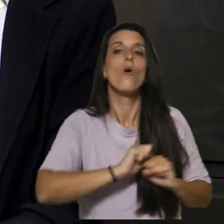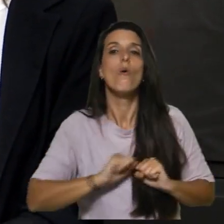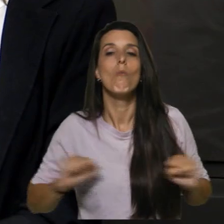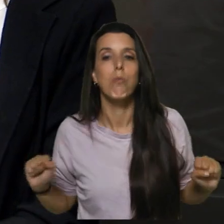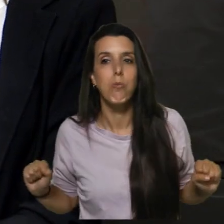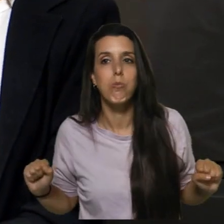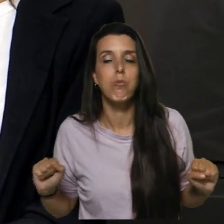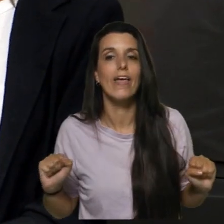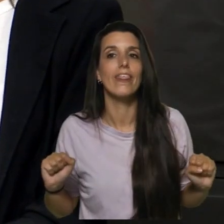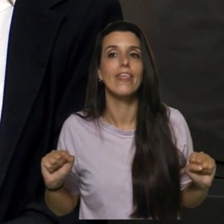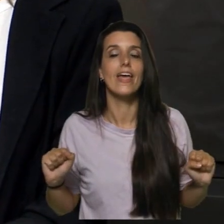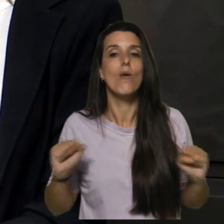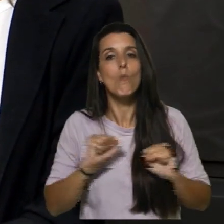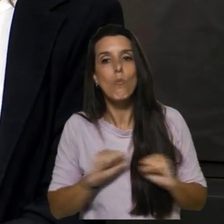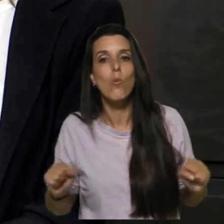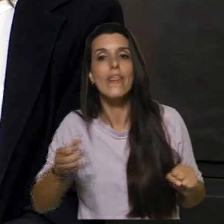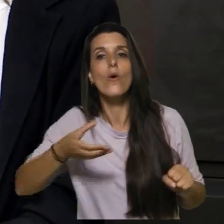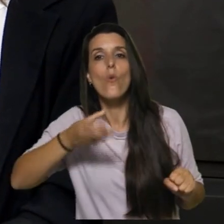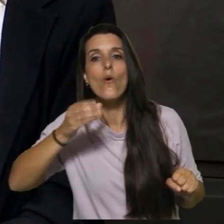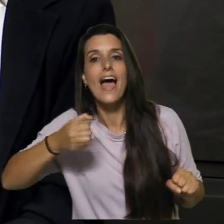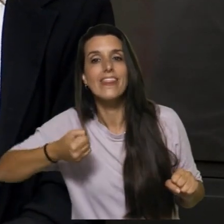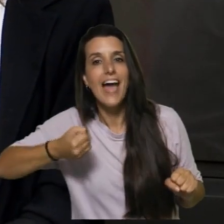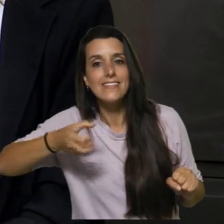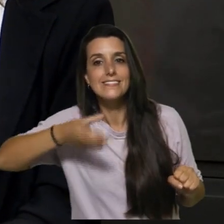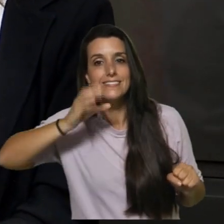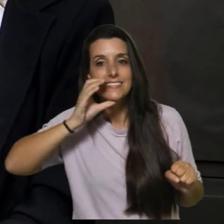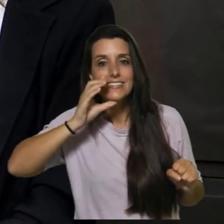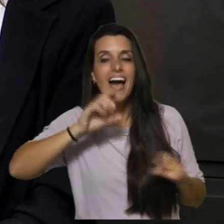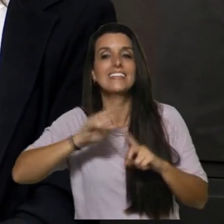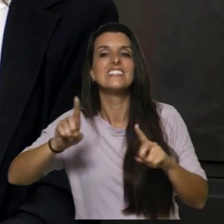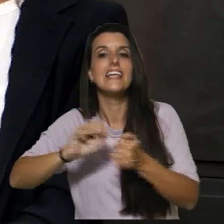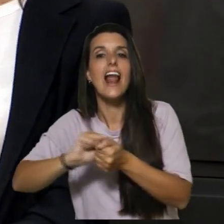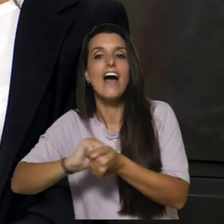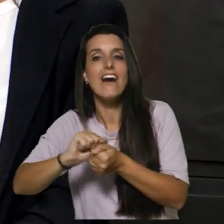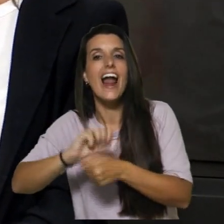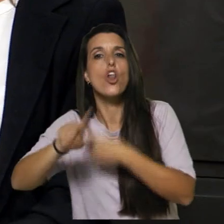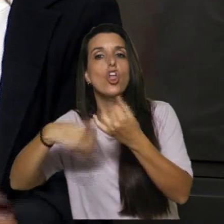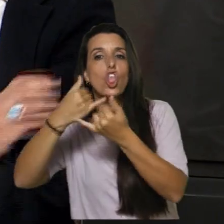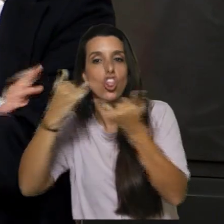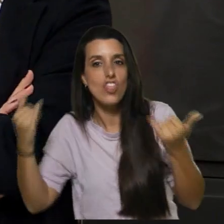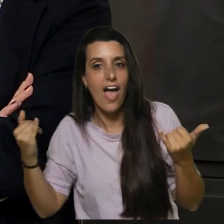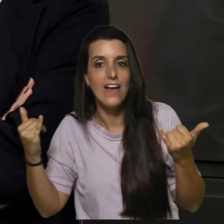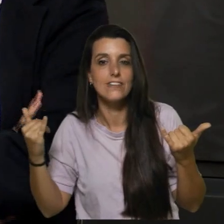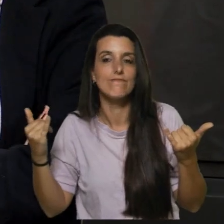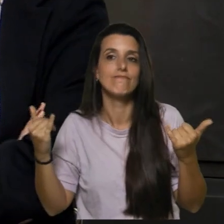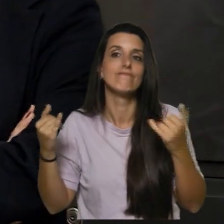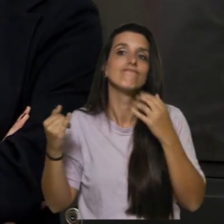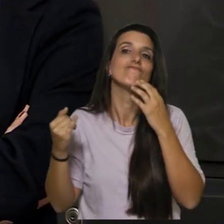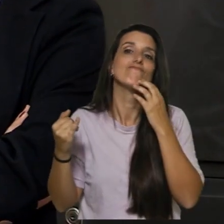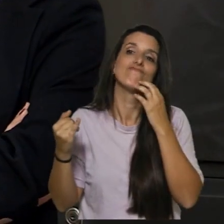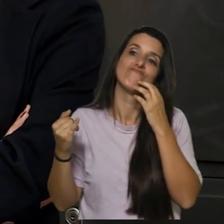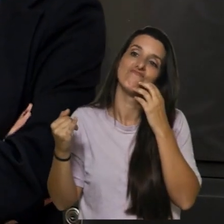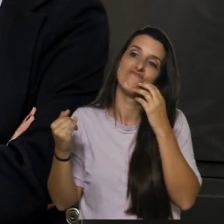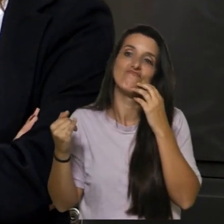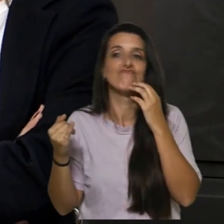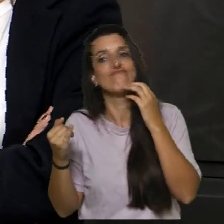Sí, pues. Yo no. Una taza o un vaso sin lavar para el otro día. No estoy hablando plato ni sí, ni olla, ni nada. Puedo.